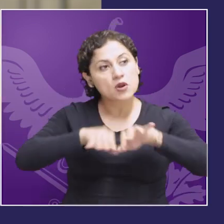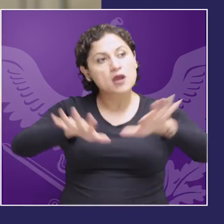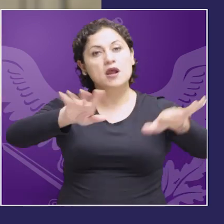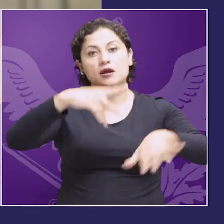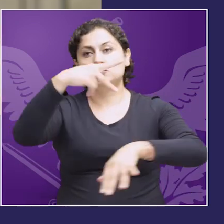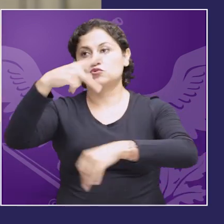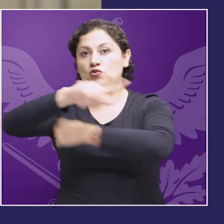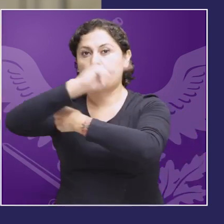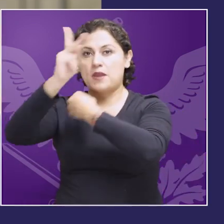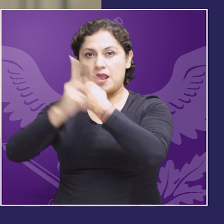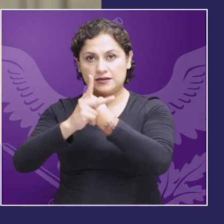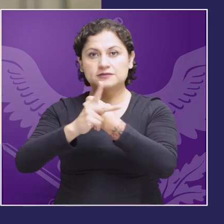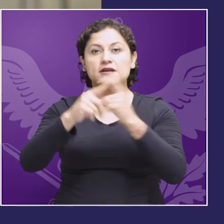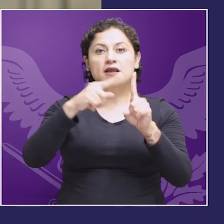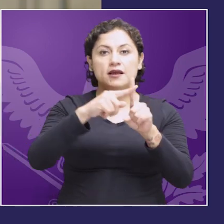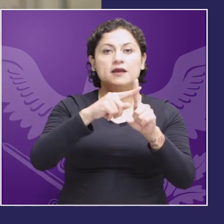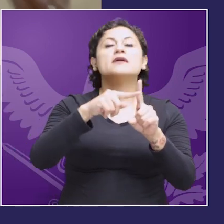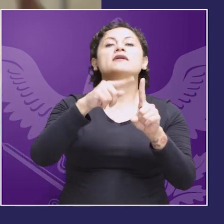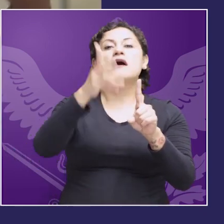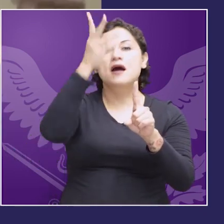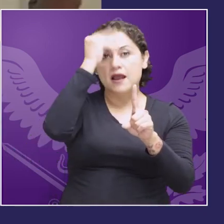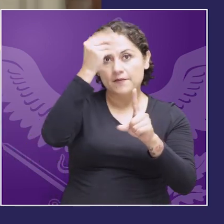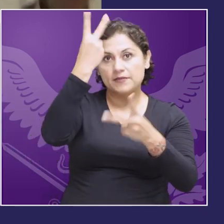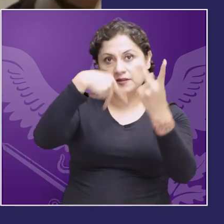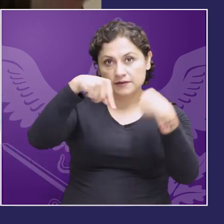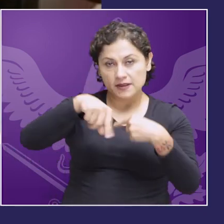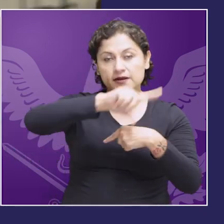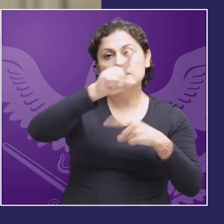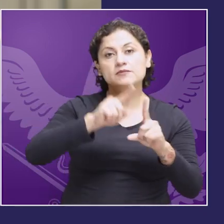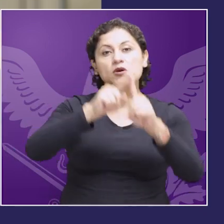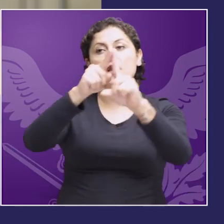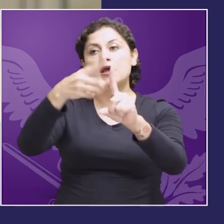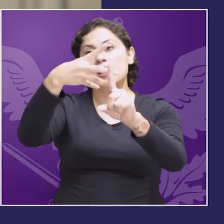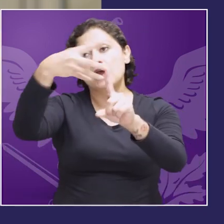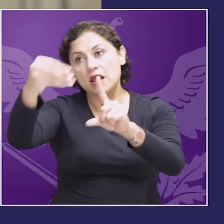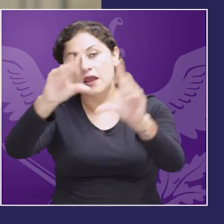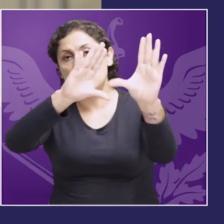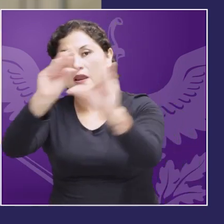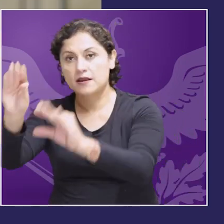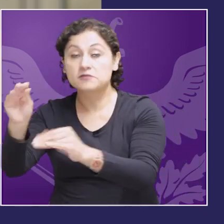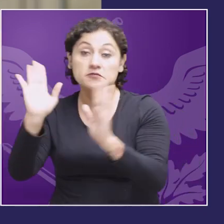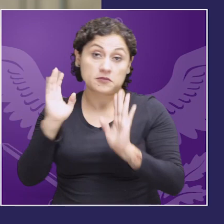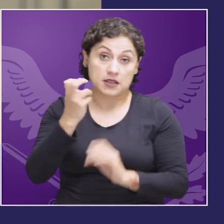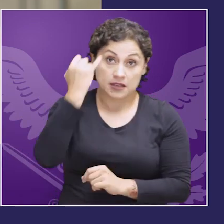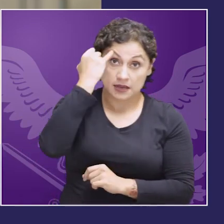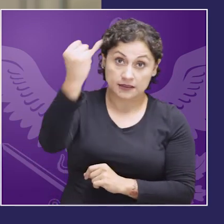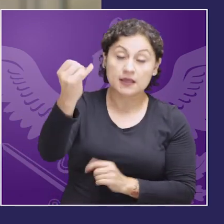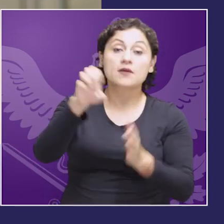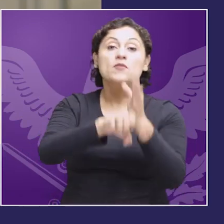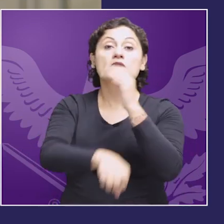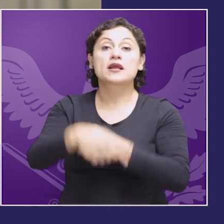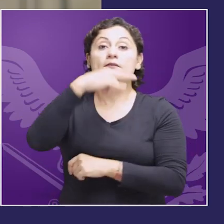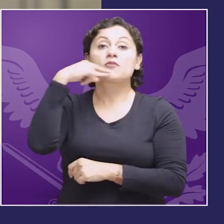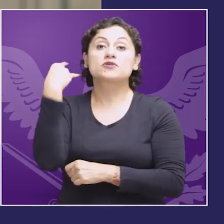tiene, ¿verdad?, un registro de replicadores, en que se supone que esa persona va a poder hacerlo en su unidad judicial. Bueno, esa era la idea. En Chile,